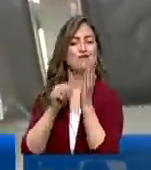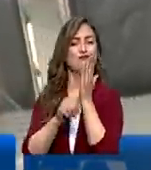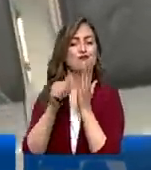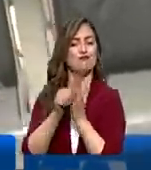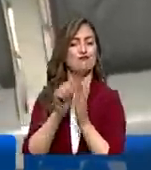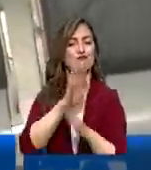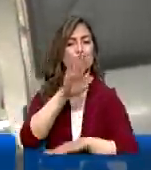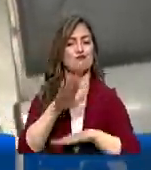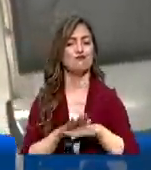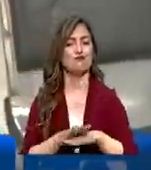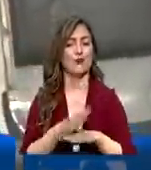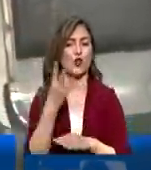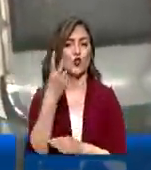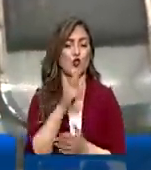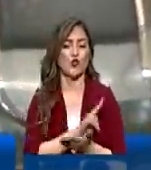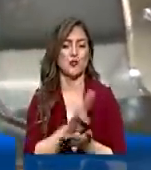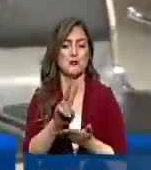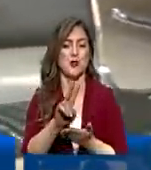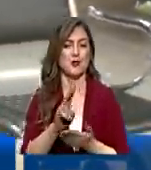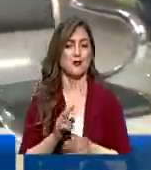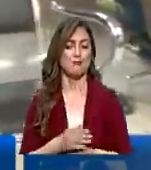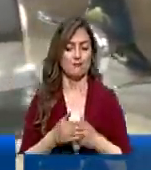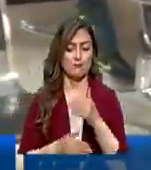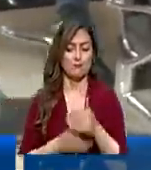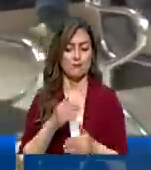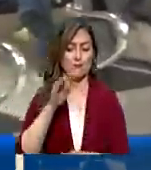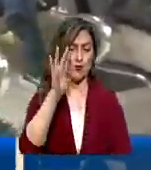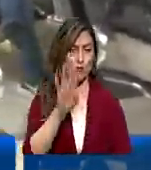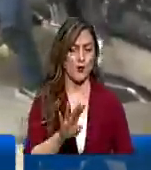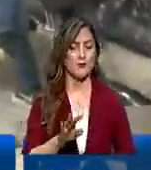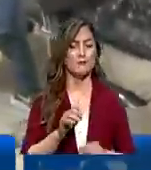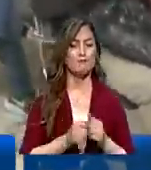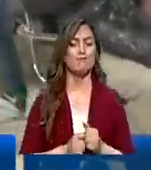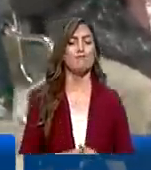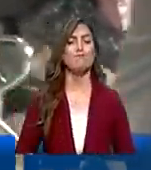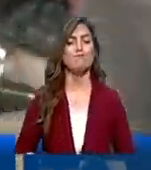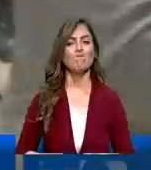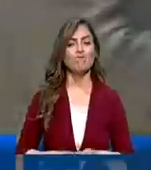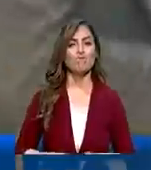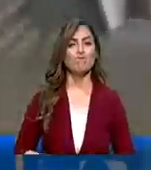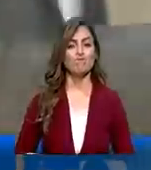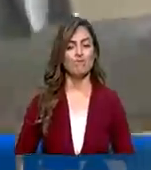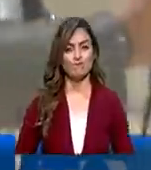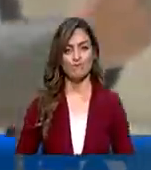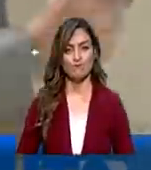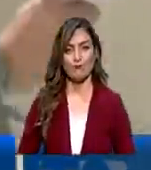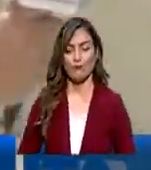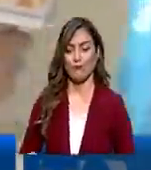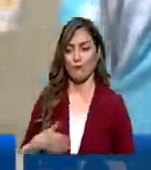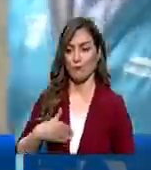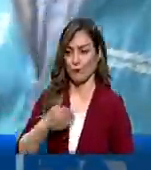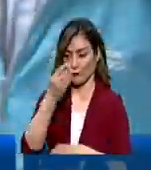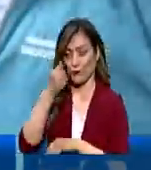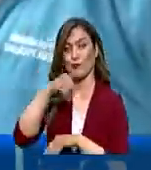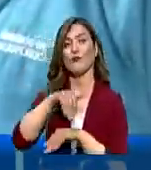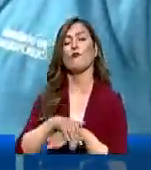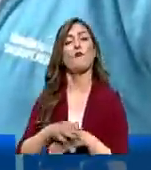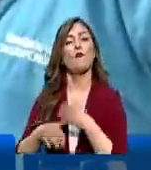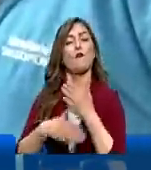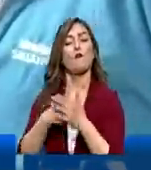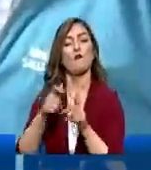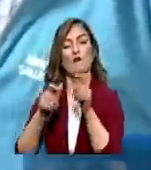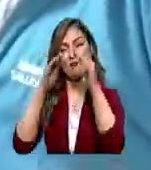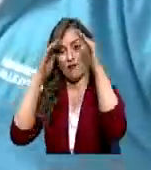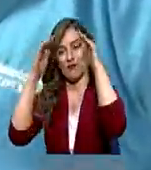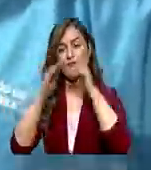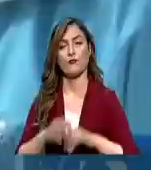Ministerio respecto a estas dos semanas de la cuarta fase del proceso de vacunación? ¿Cómo está? Muy buenas tardes con toda la gente.